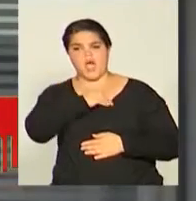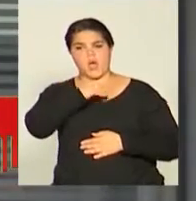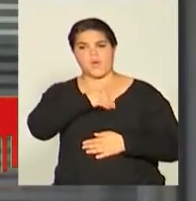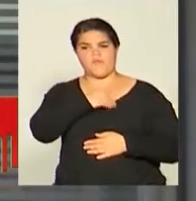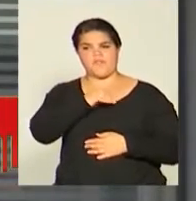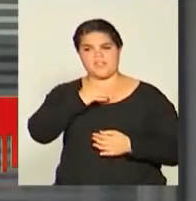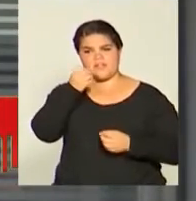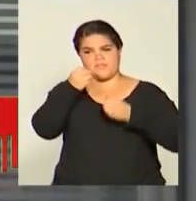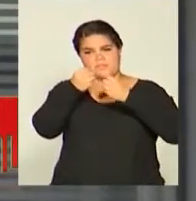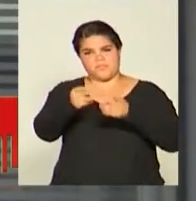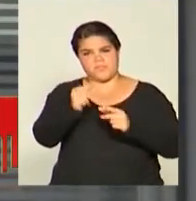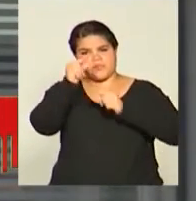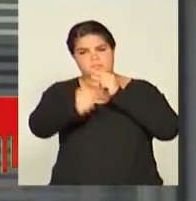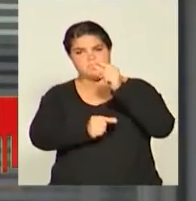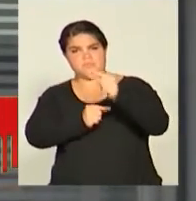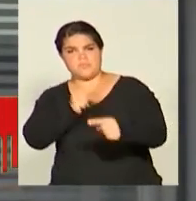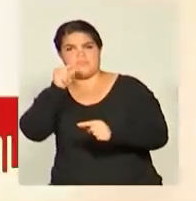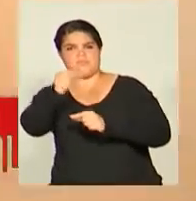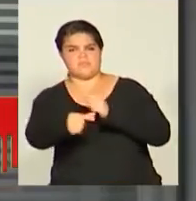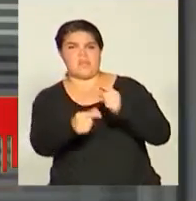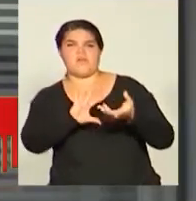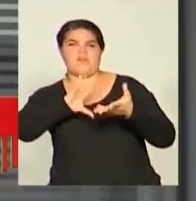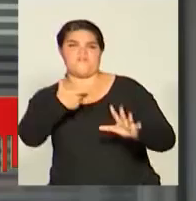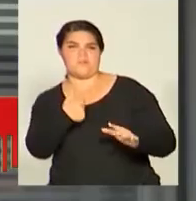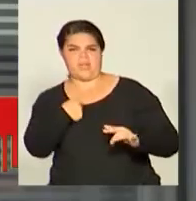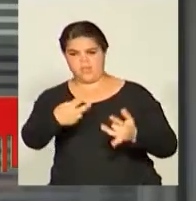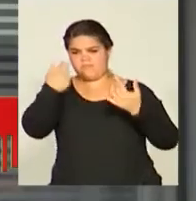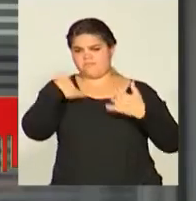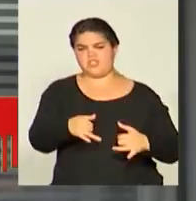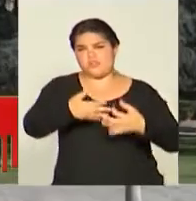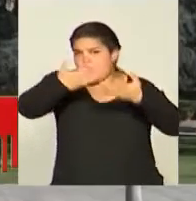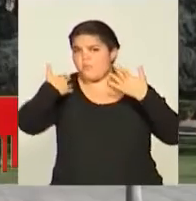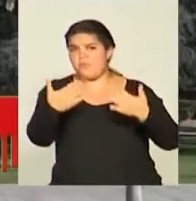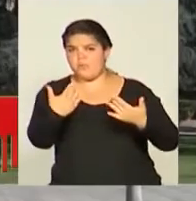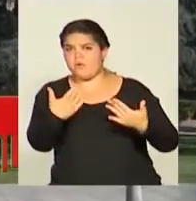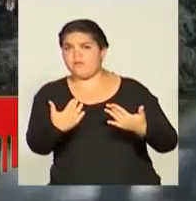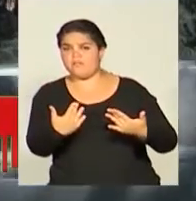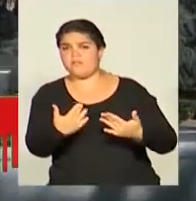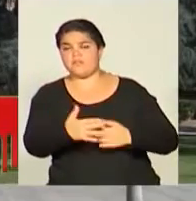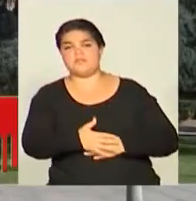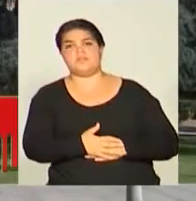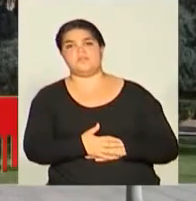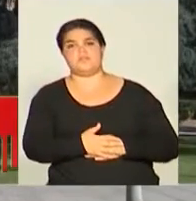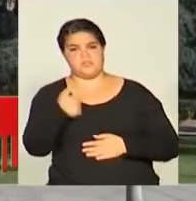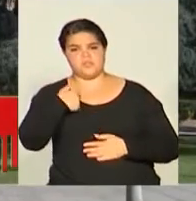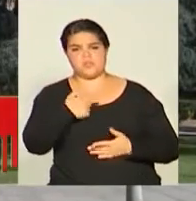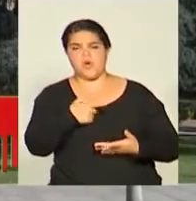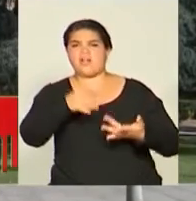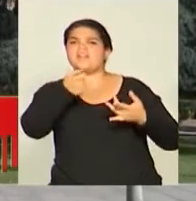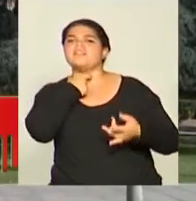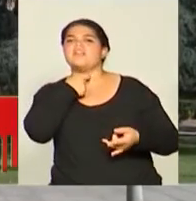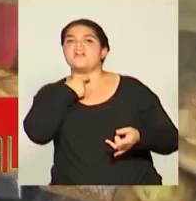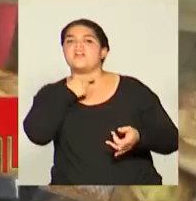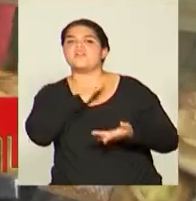mercado, vieron muchachos que no soy como los anteriores, vieron que yo voy a tratar de mejorar la situación